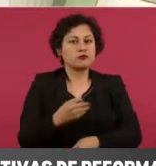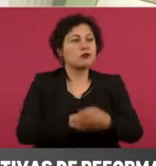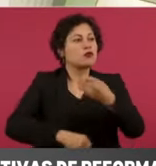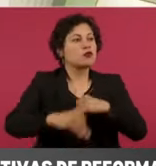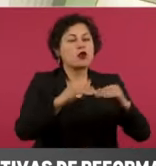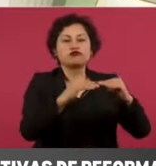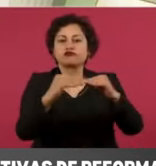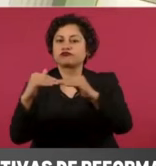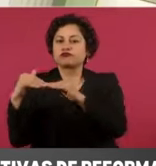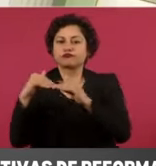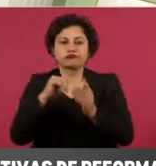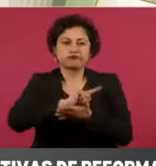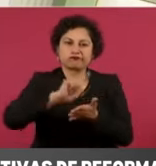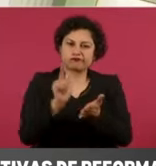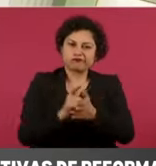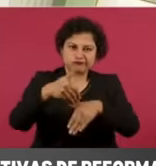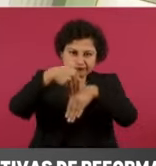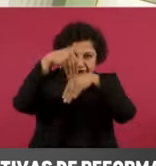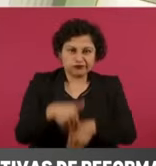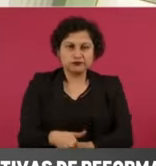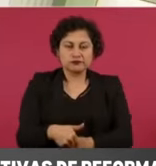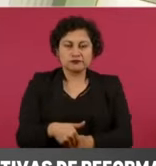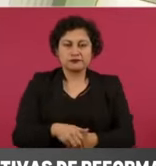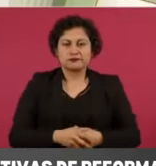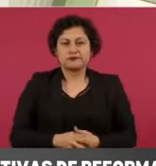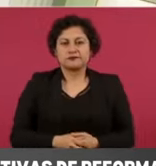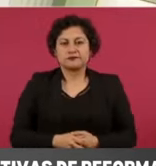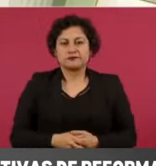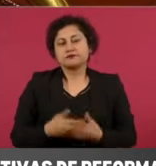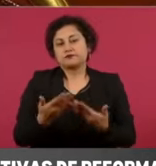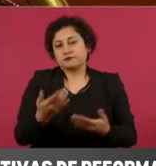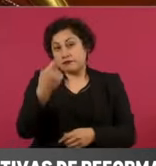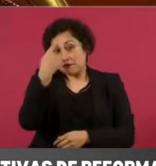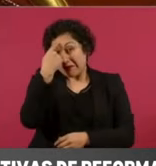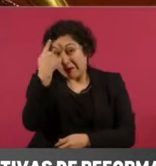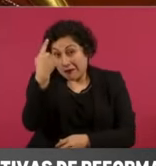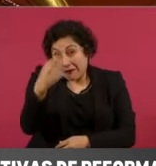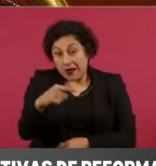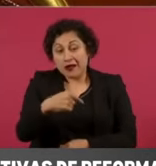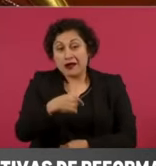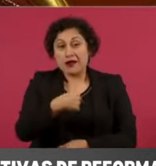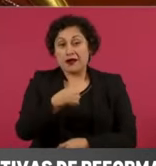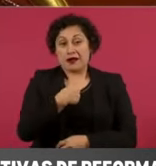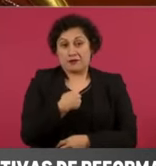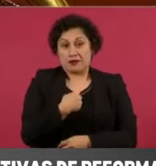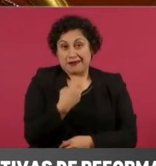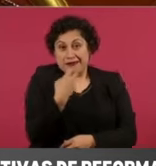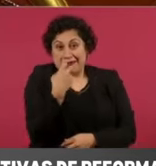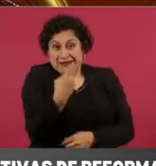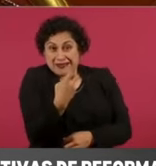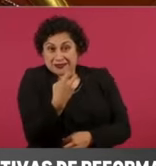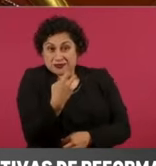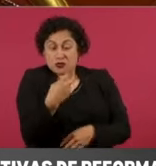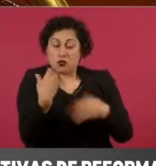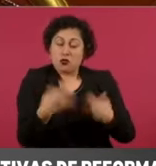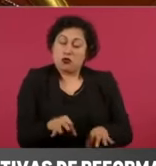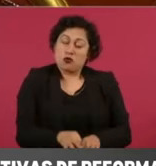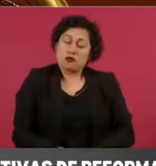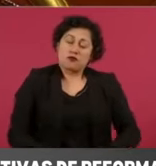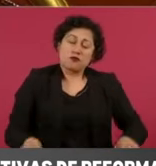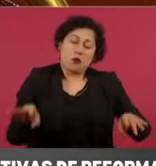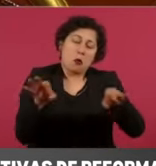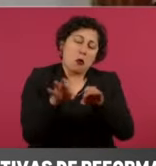Aunque estos son para mí los postulados más precisos y vigentes, hay en los sentimientos de la nación